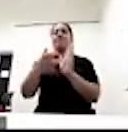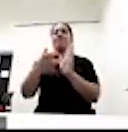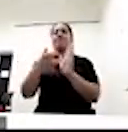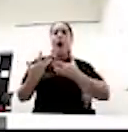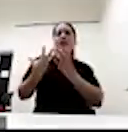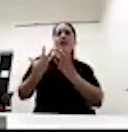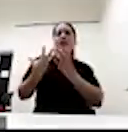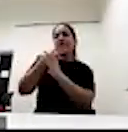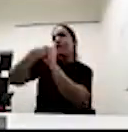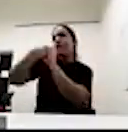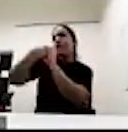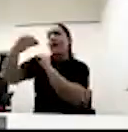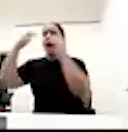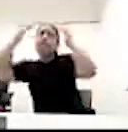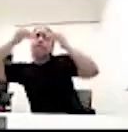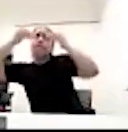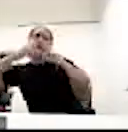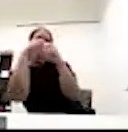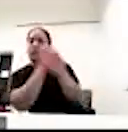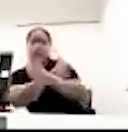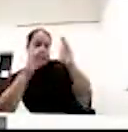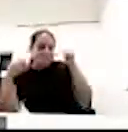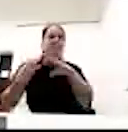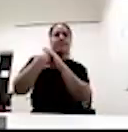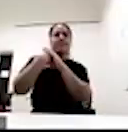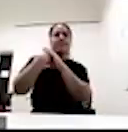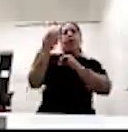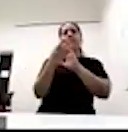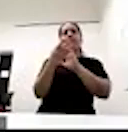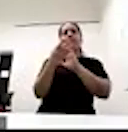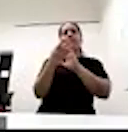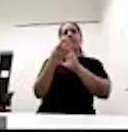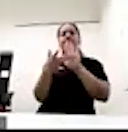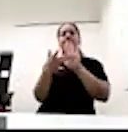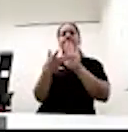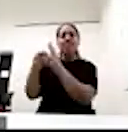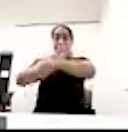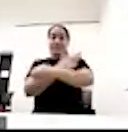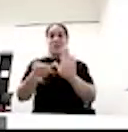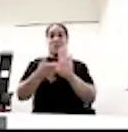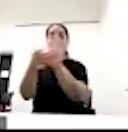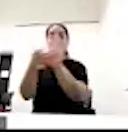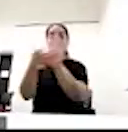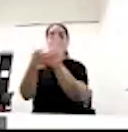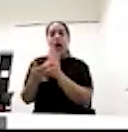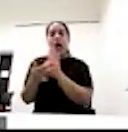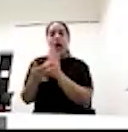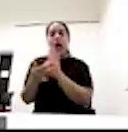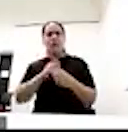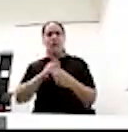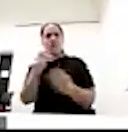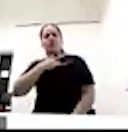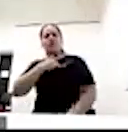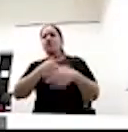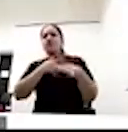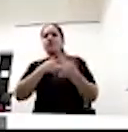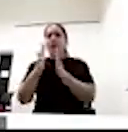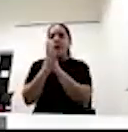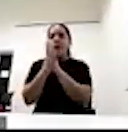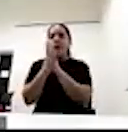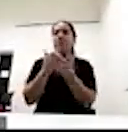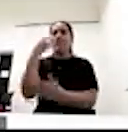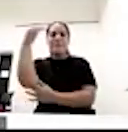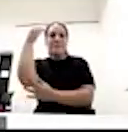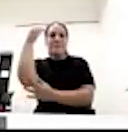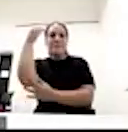oscuridad generando experiencias sensibles que las obras detonan en nosotros. Nos hablan de nuestra memoria,